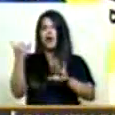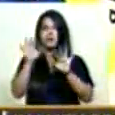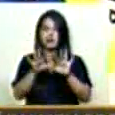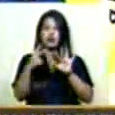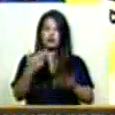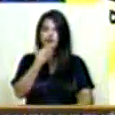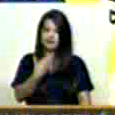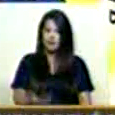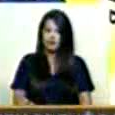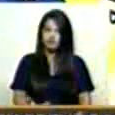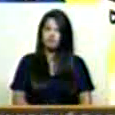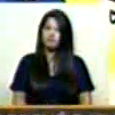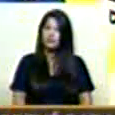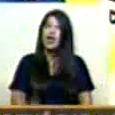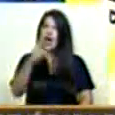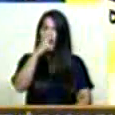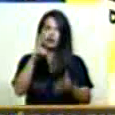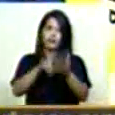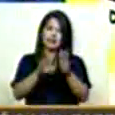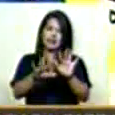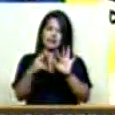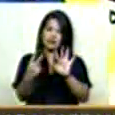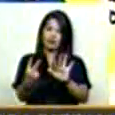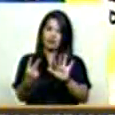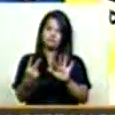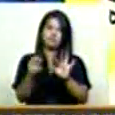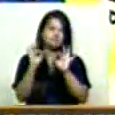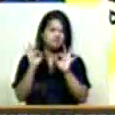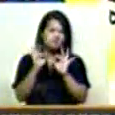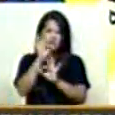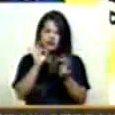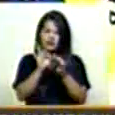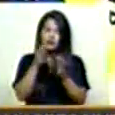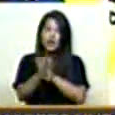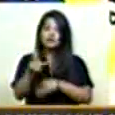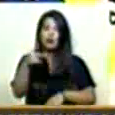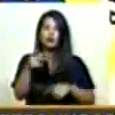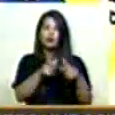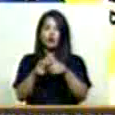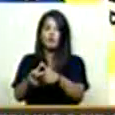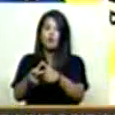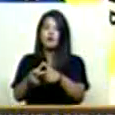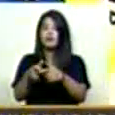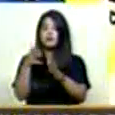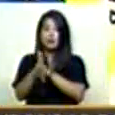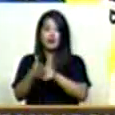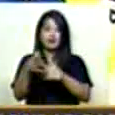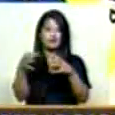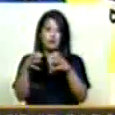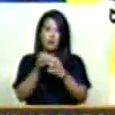diciembre de 2017 específicamente el segundo pelotón de la tercera compañía del destacamento